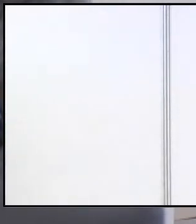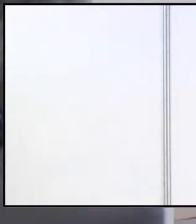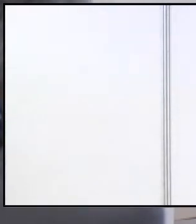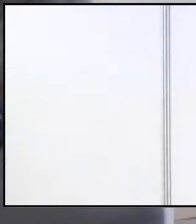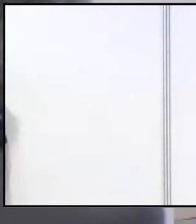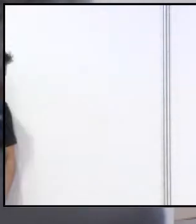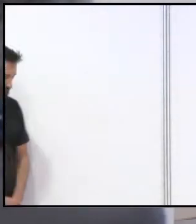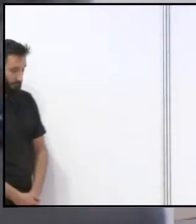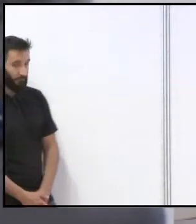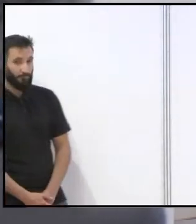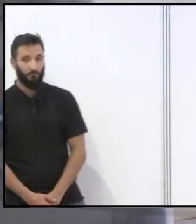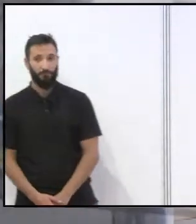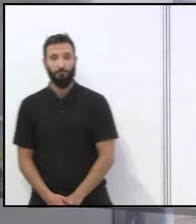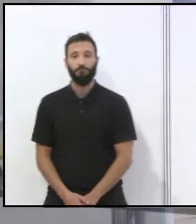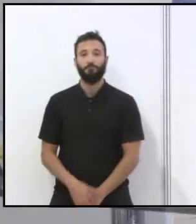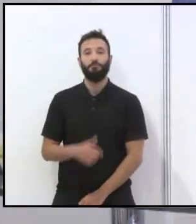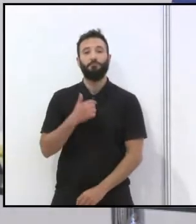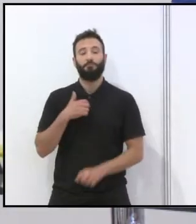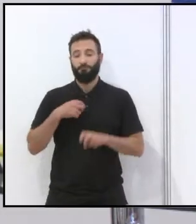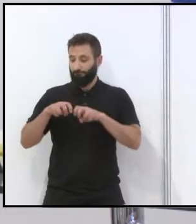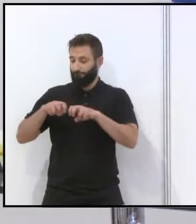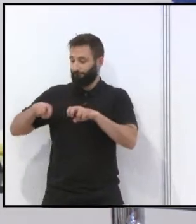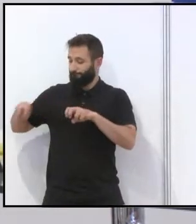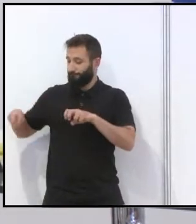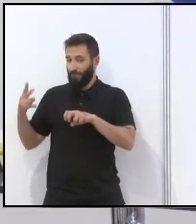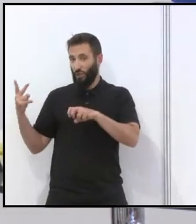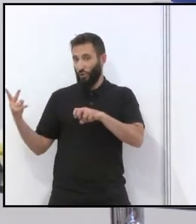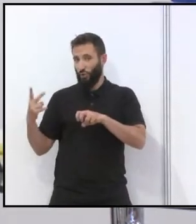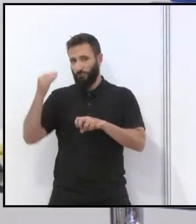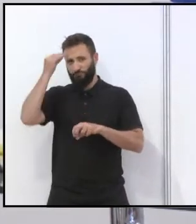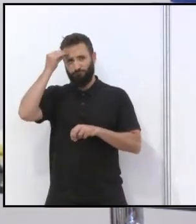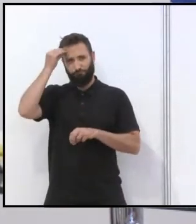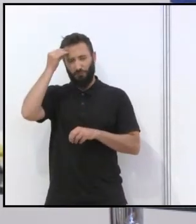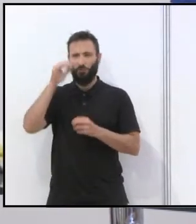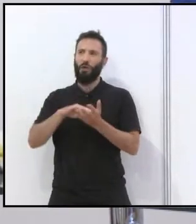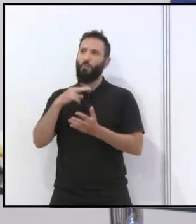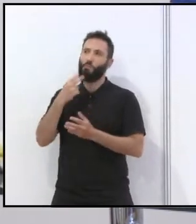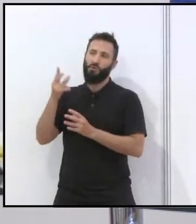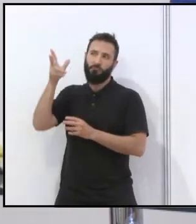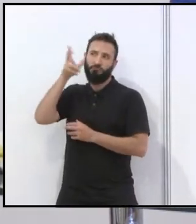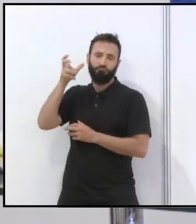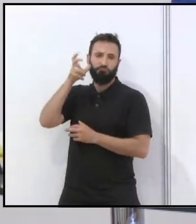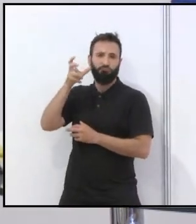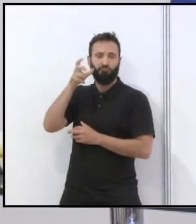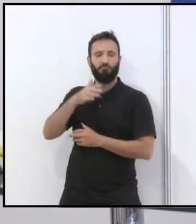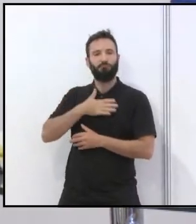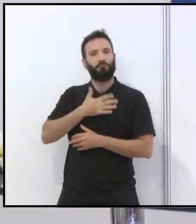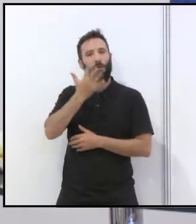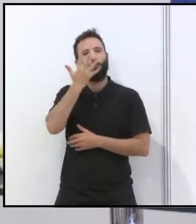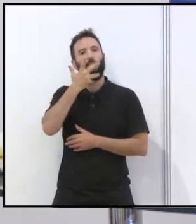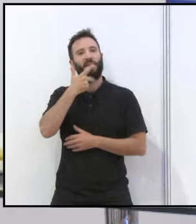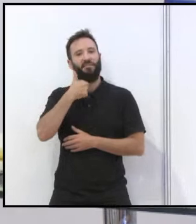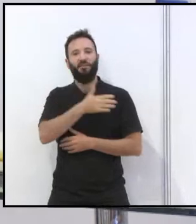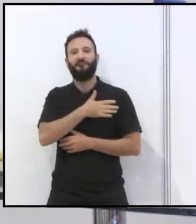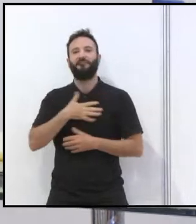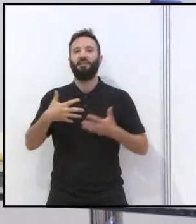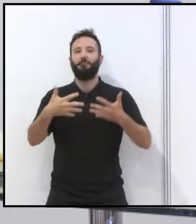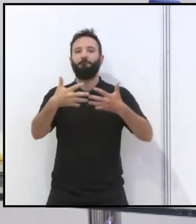Estoy aquí con estas dos pensadoras que ya han hecho escuchar su voz y prefiero leerles un